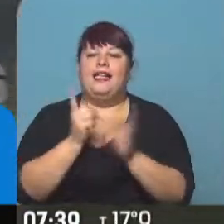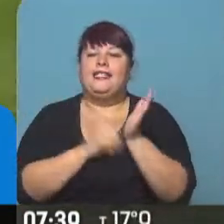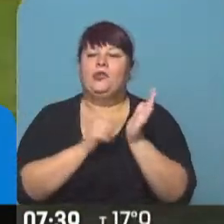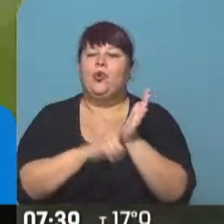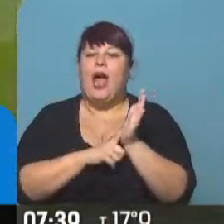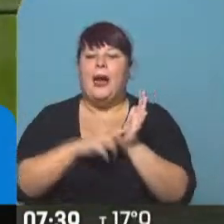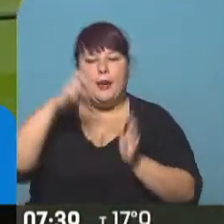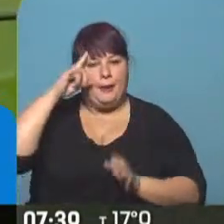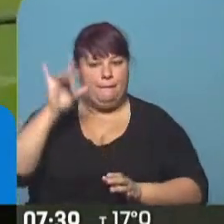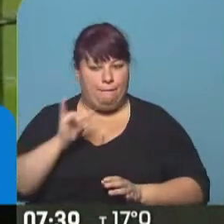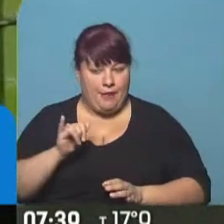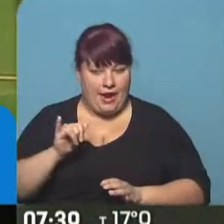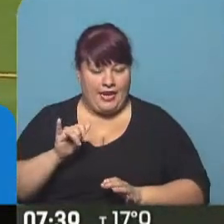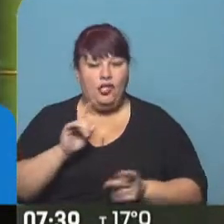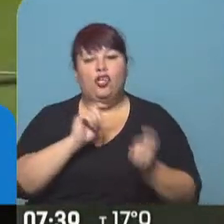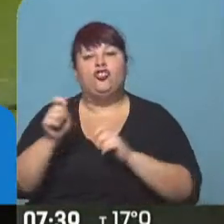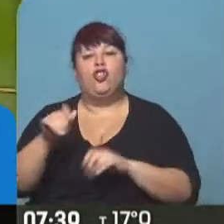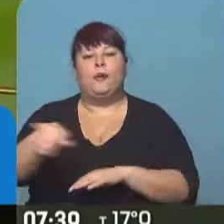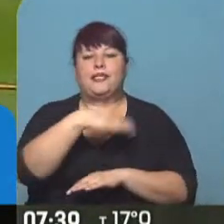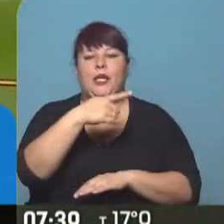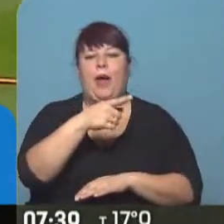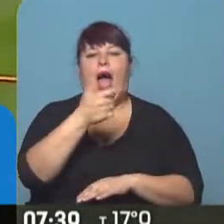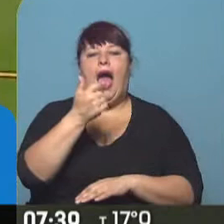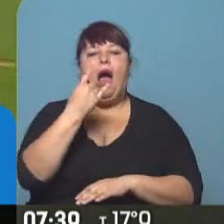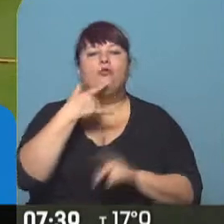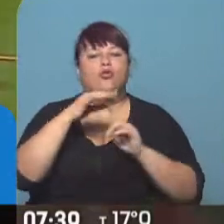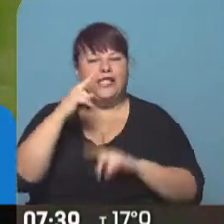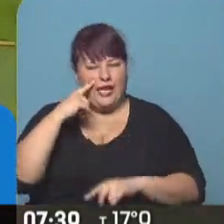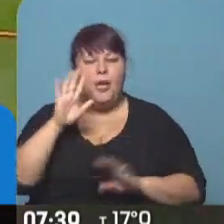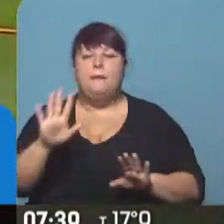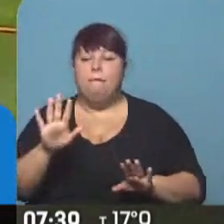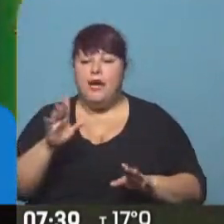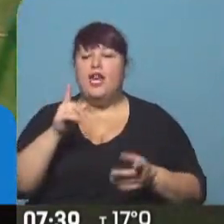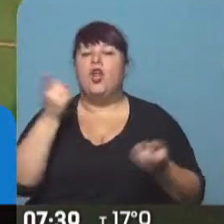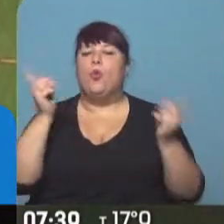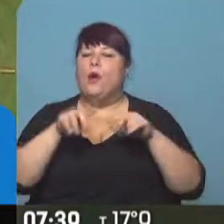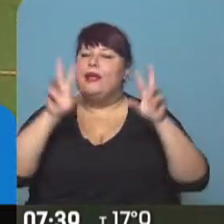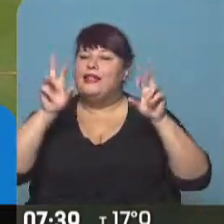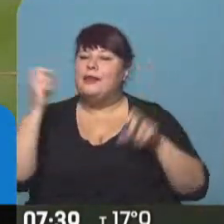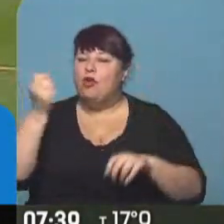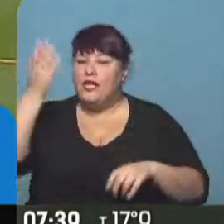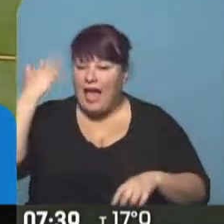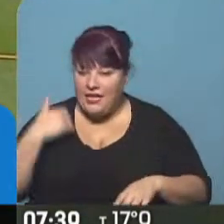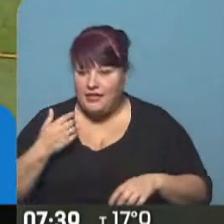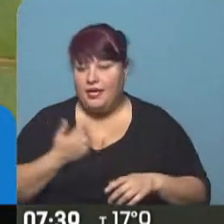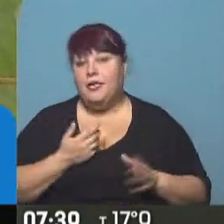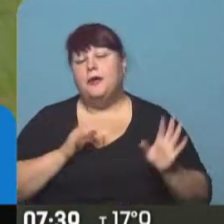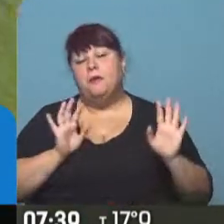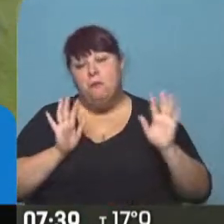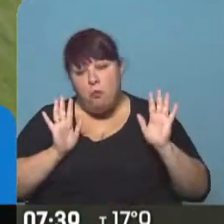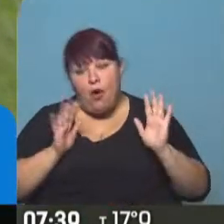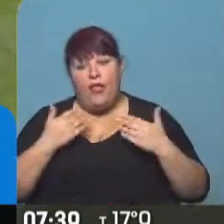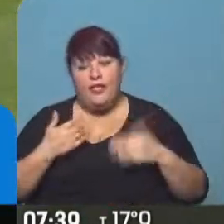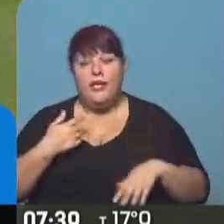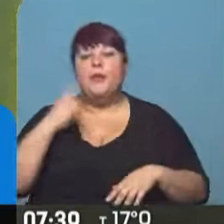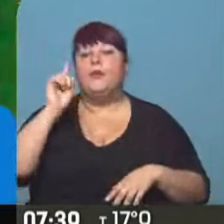titularidad de Enzo Pérez, reemplazando a Carlos Auqui. Pero volvemos al tema del día de ayer y al que puede ser el